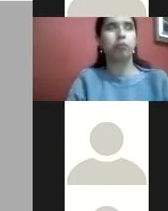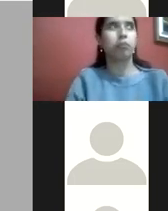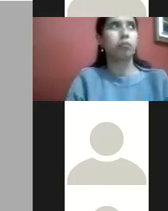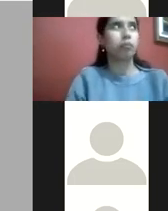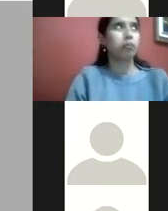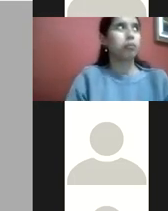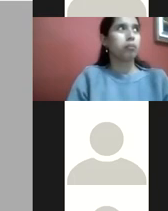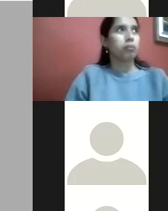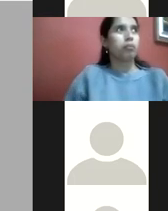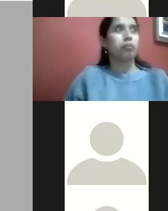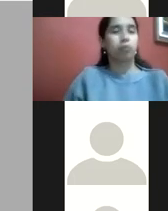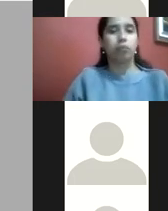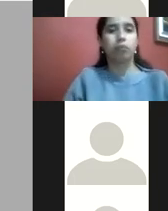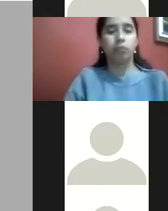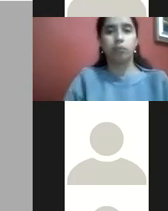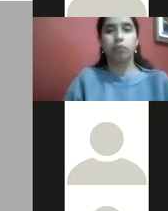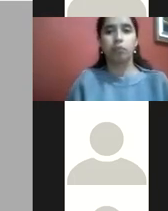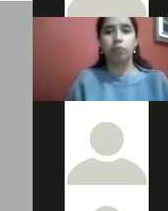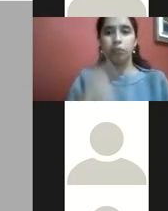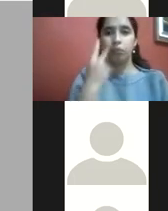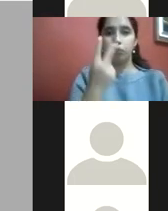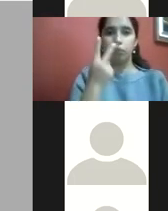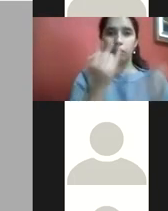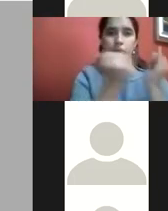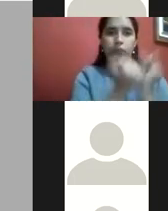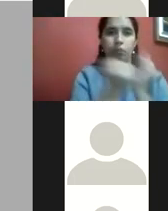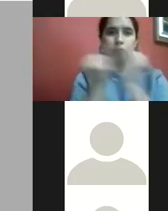Por eso las dos son iguales a alfa medios.